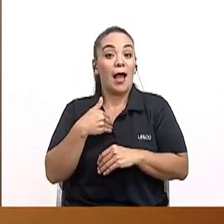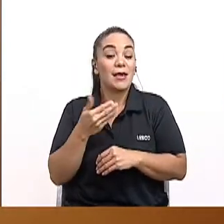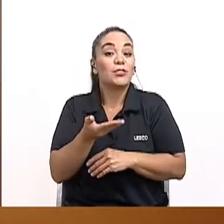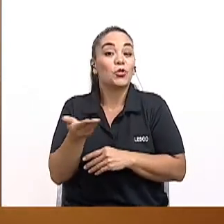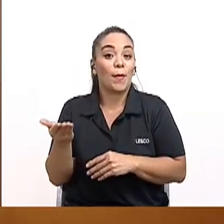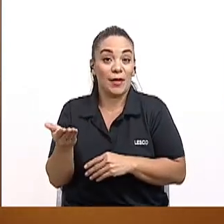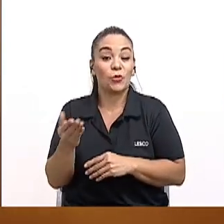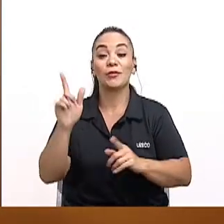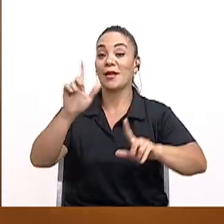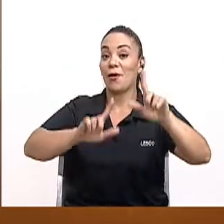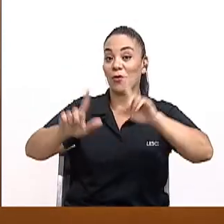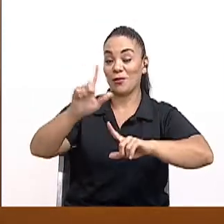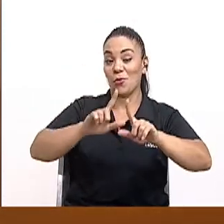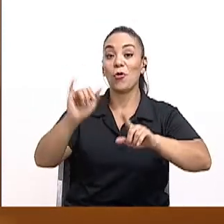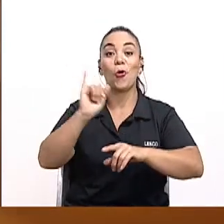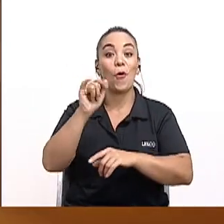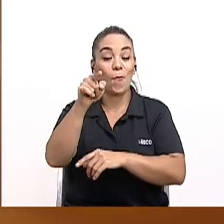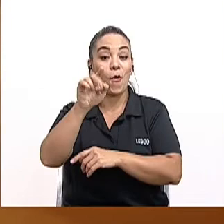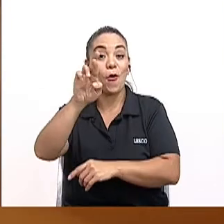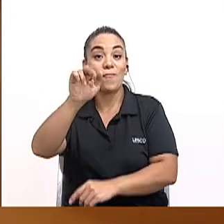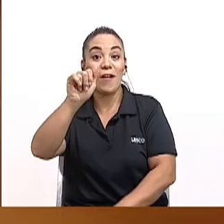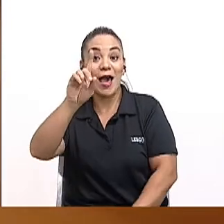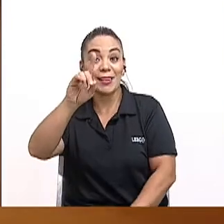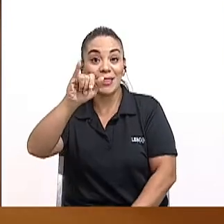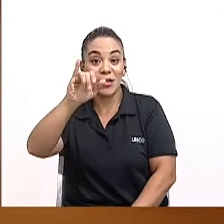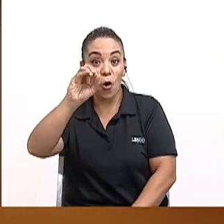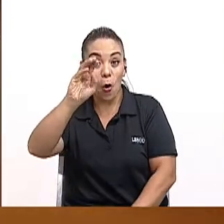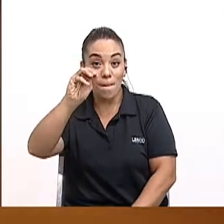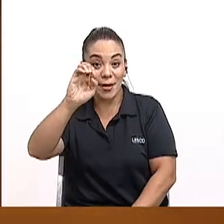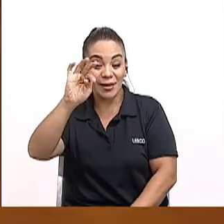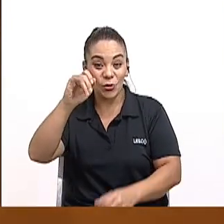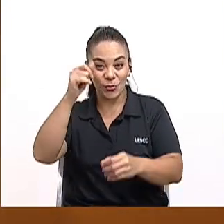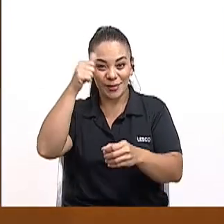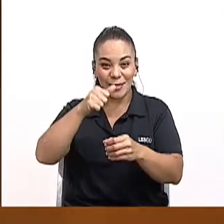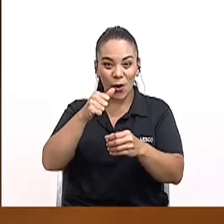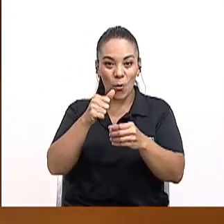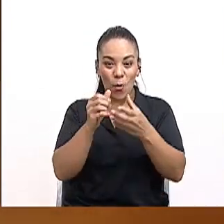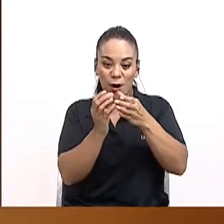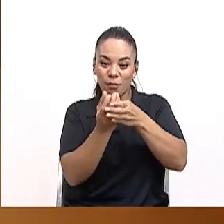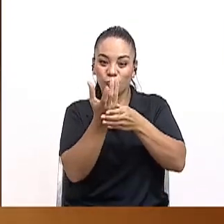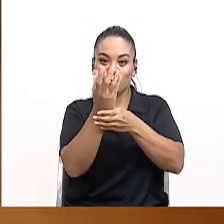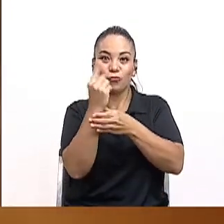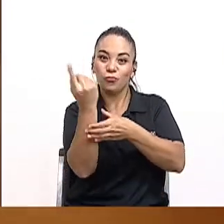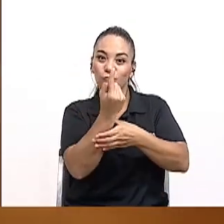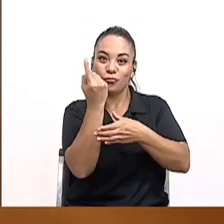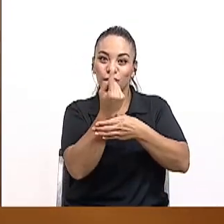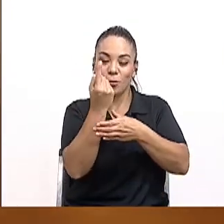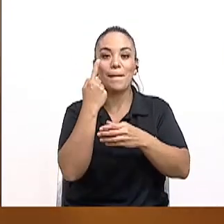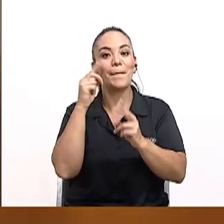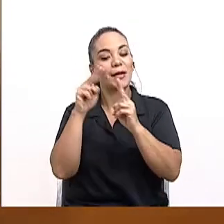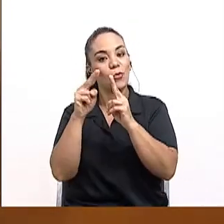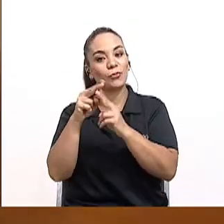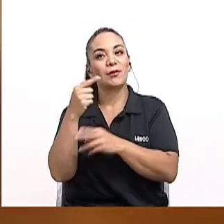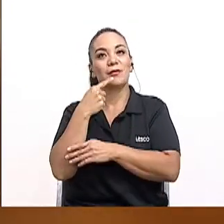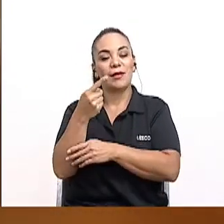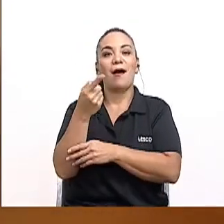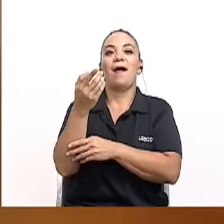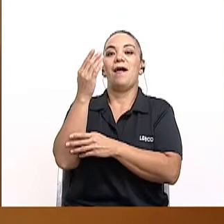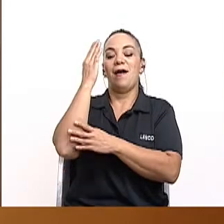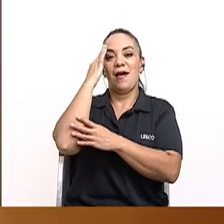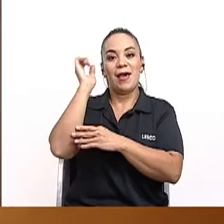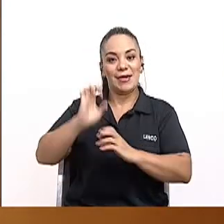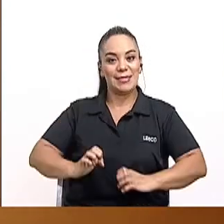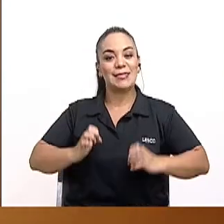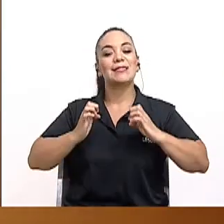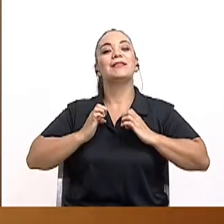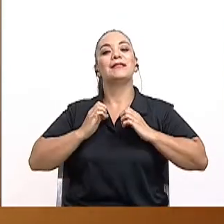ejemplo, de laboratorio como el radiómetro que nos presentó Eduardo, para conocer y decir sí existe